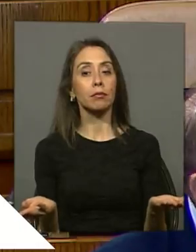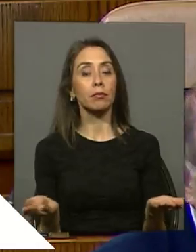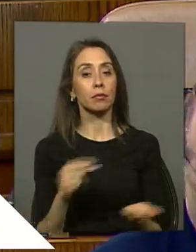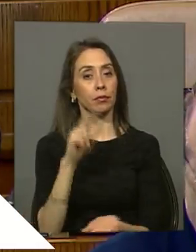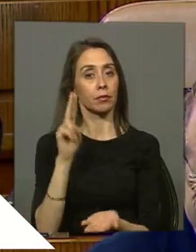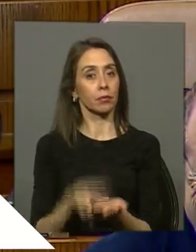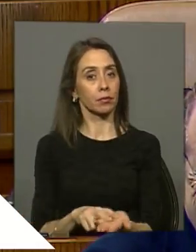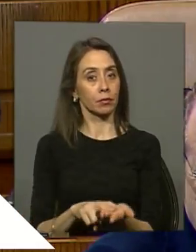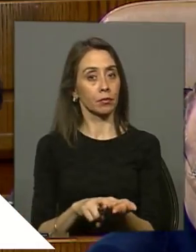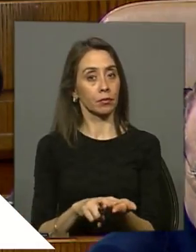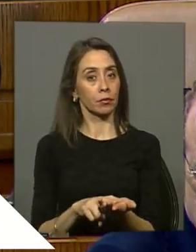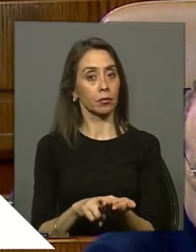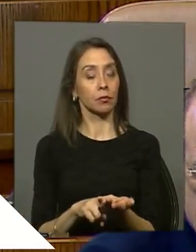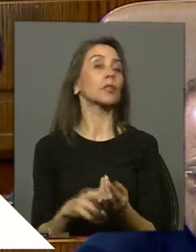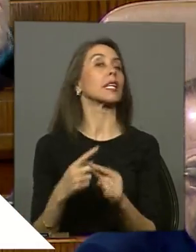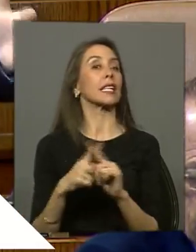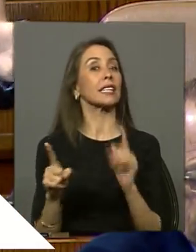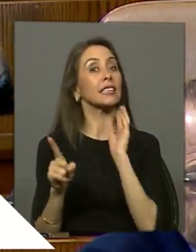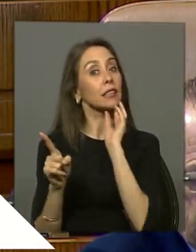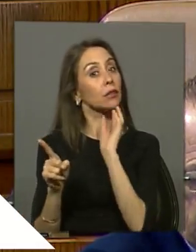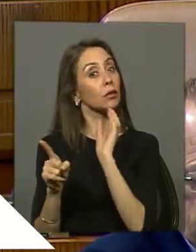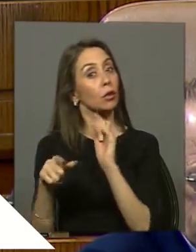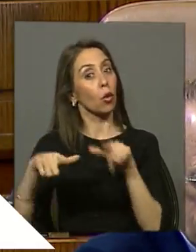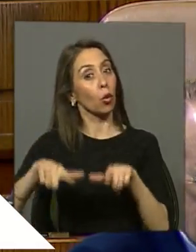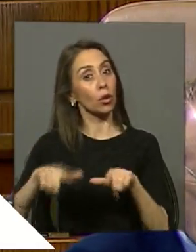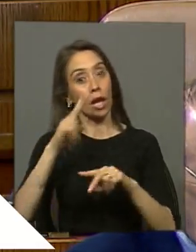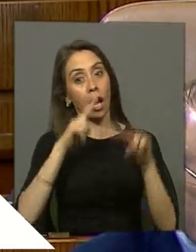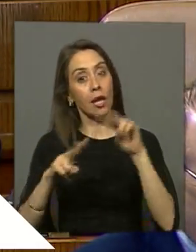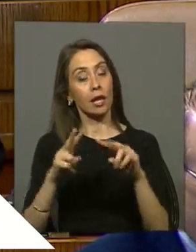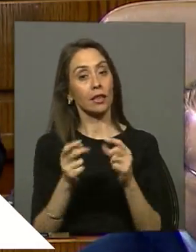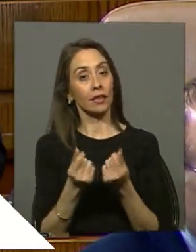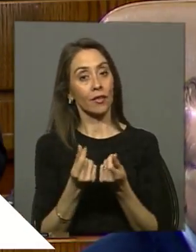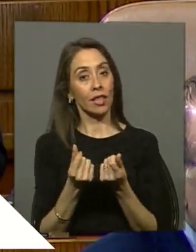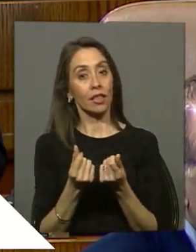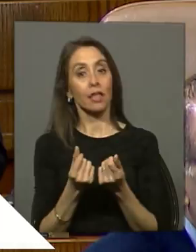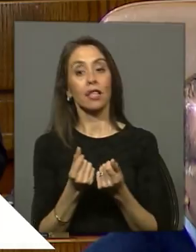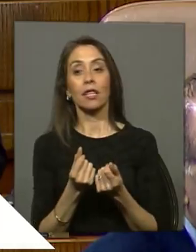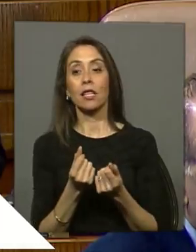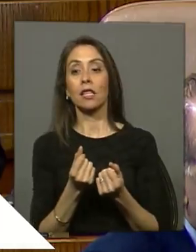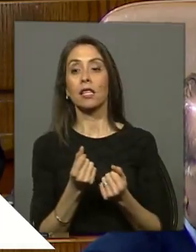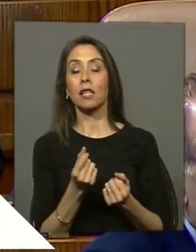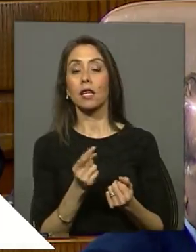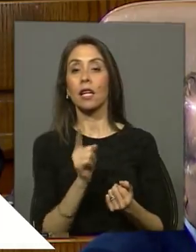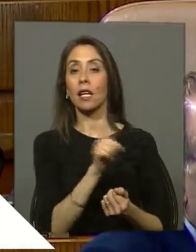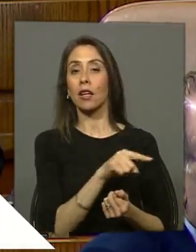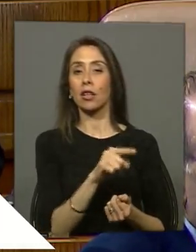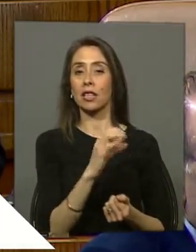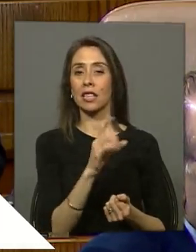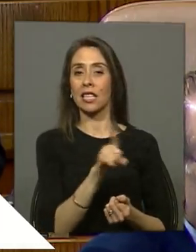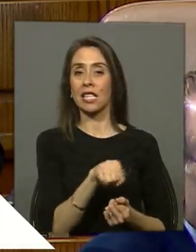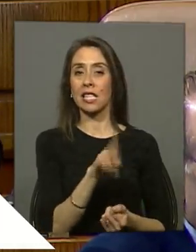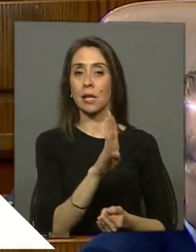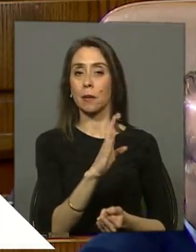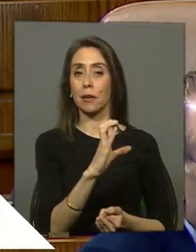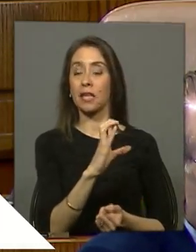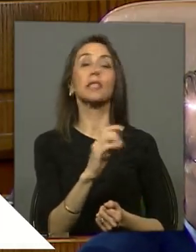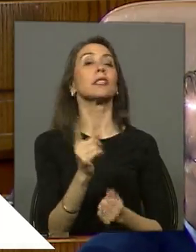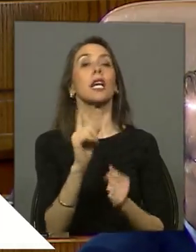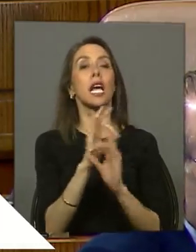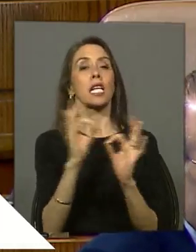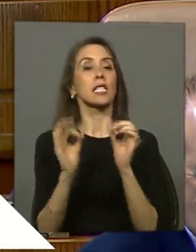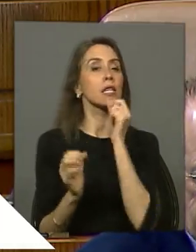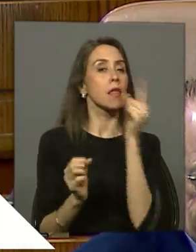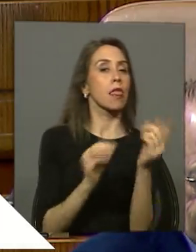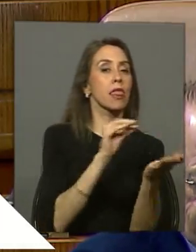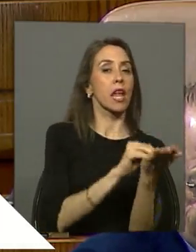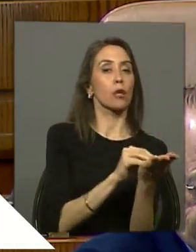cierto que ellos a diferencia de la unidad de análisis financiero y la SBS no recibieron denuncias específicas o por lo menos